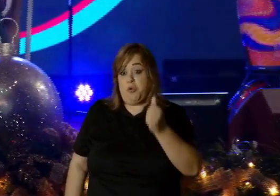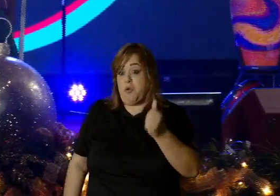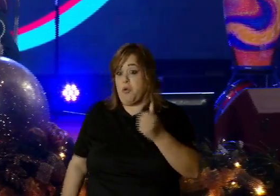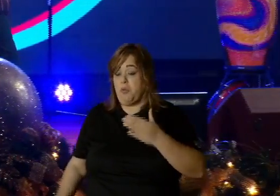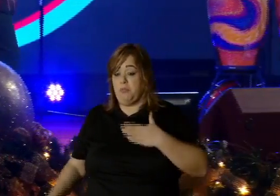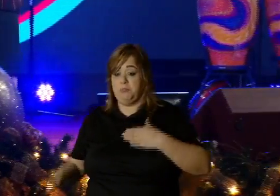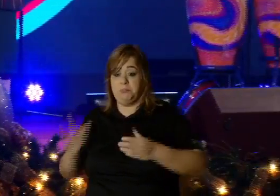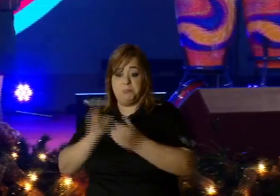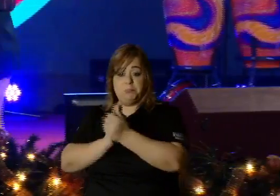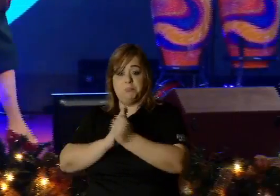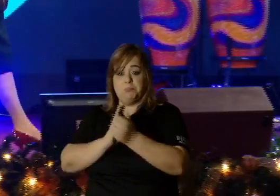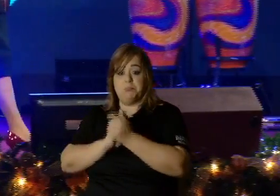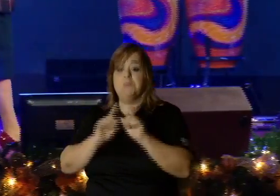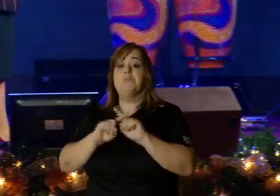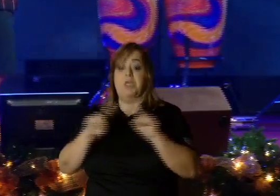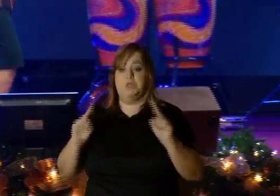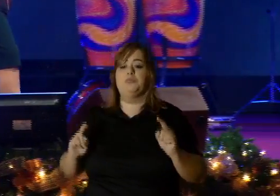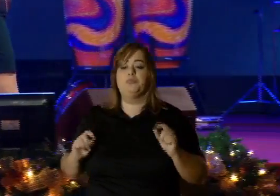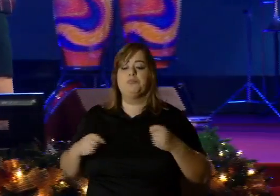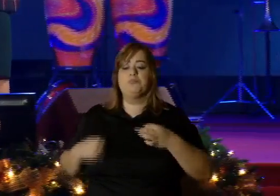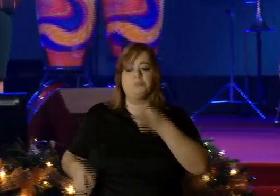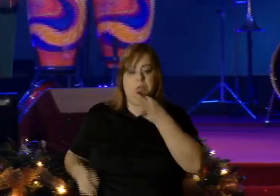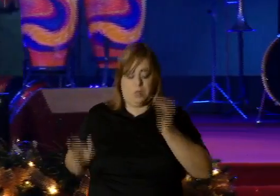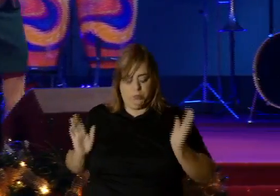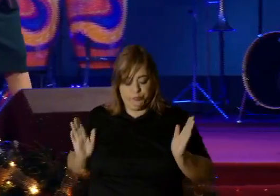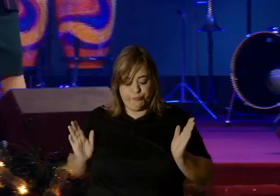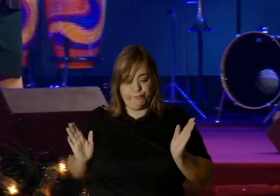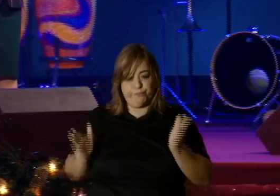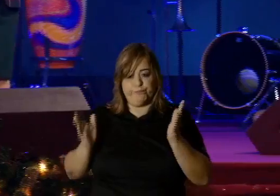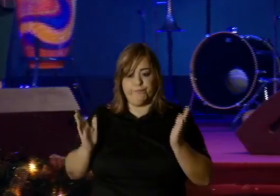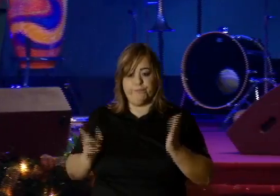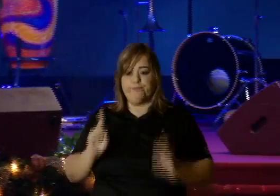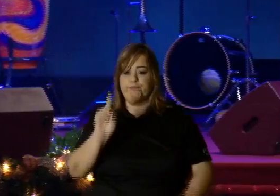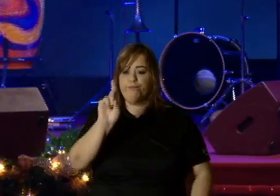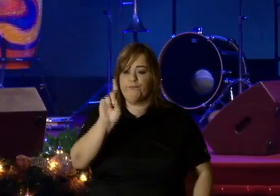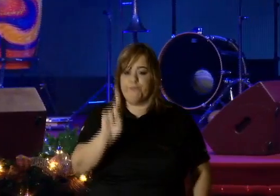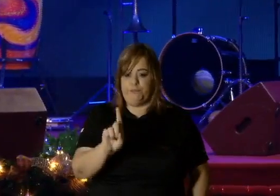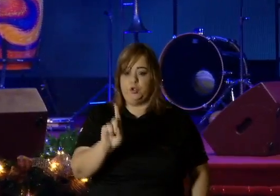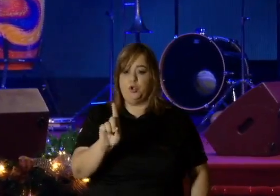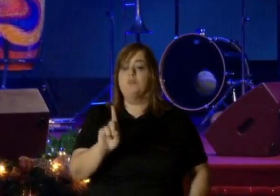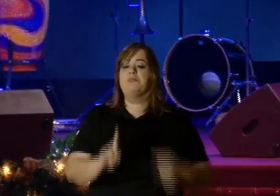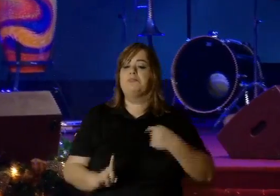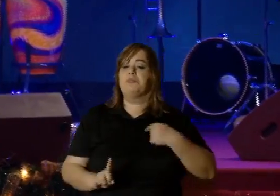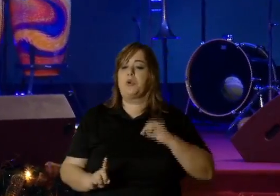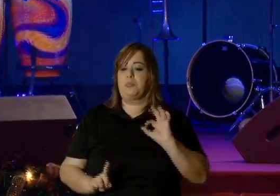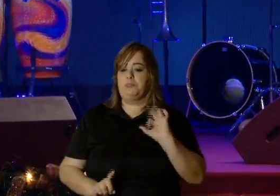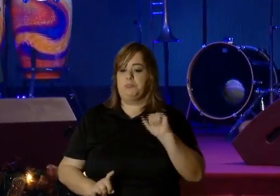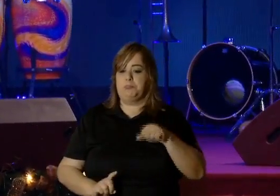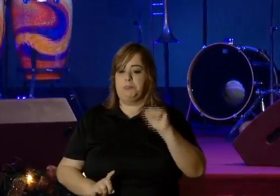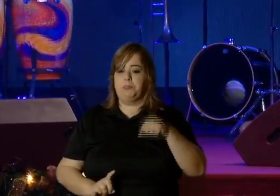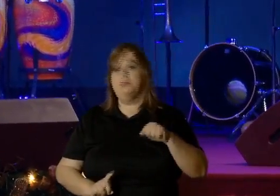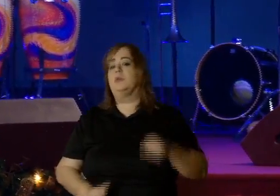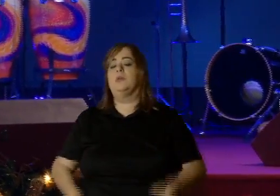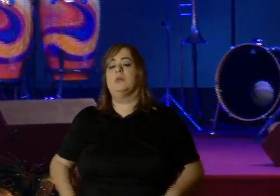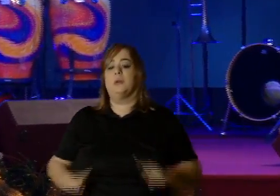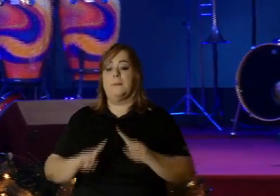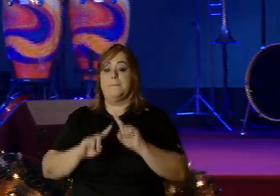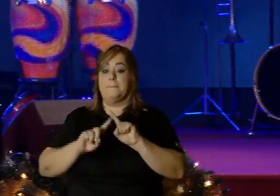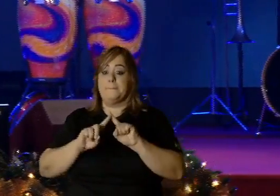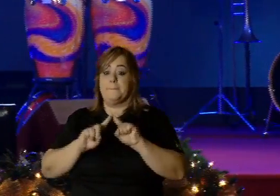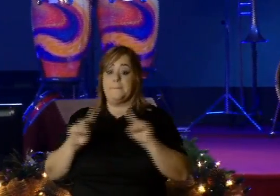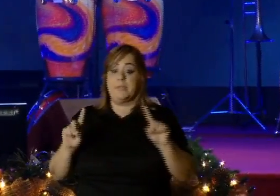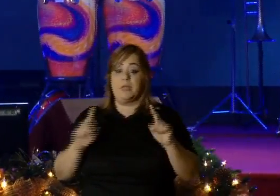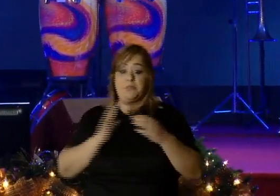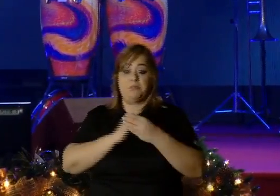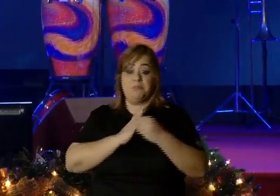soy la más aventada. Me atrevo a lo que me digan, yo voy. Porque hay quien tiene la capacidad,